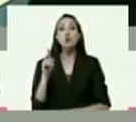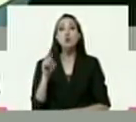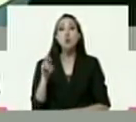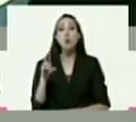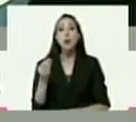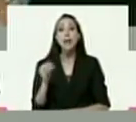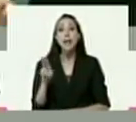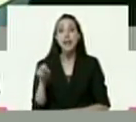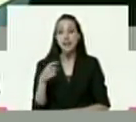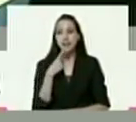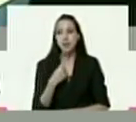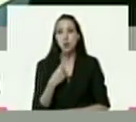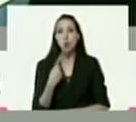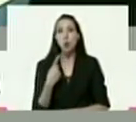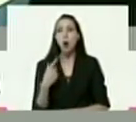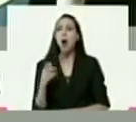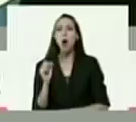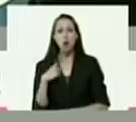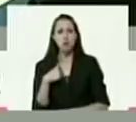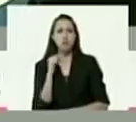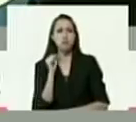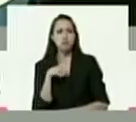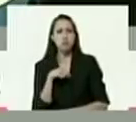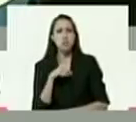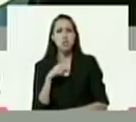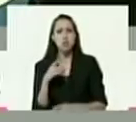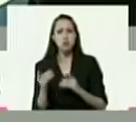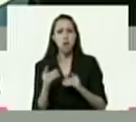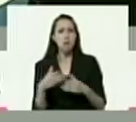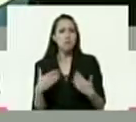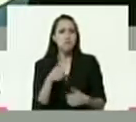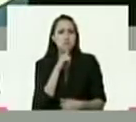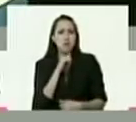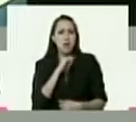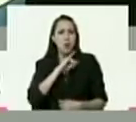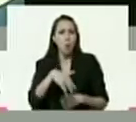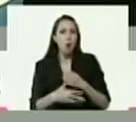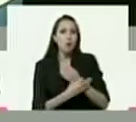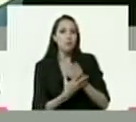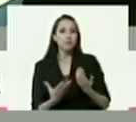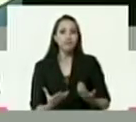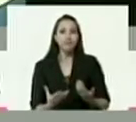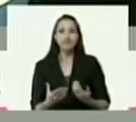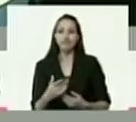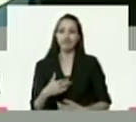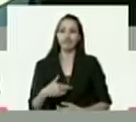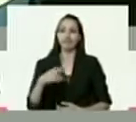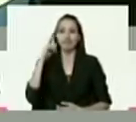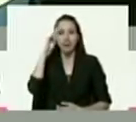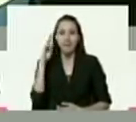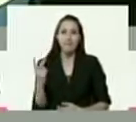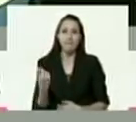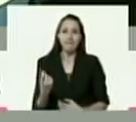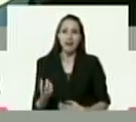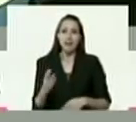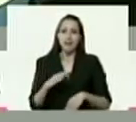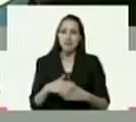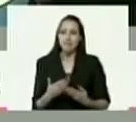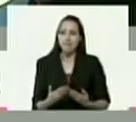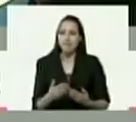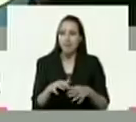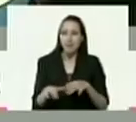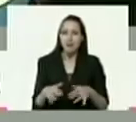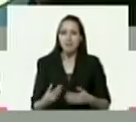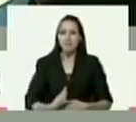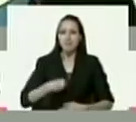tengo diálogo con Venezuela, tengo diálogo con Juan Guaidó. Pero, ¿qué falta de respeto es esa con el secretario general de las Naciones Unidas? O